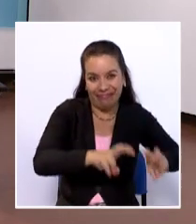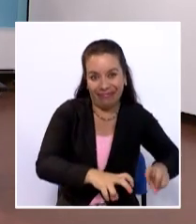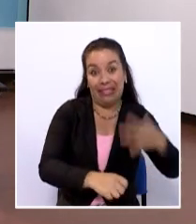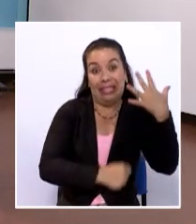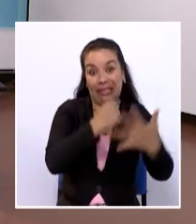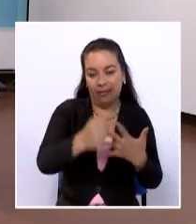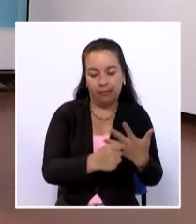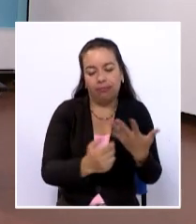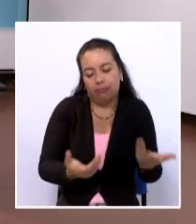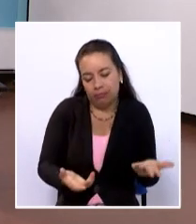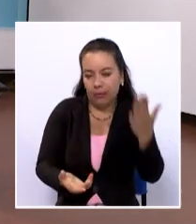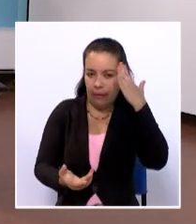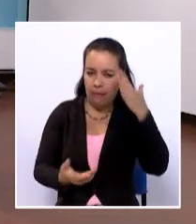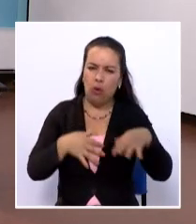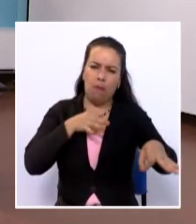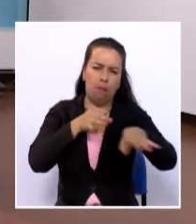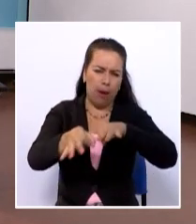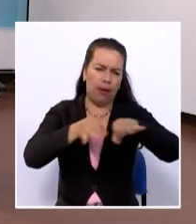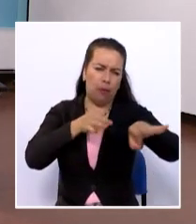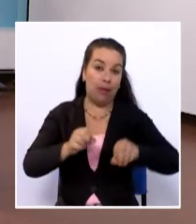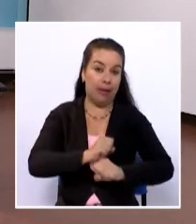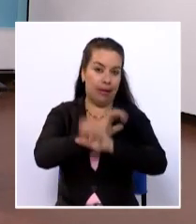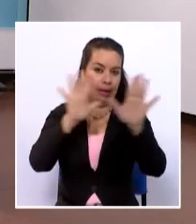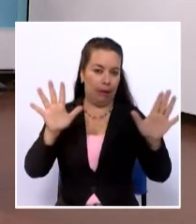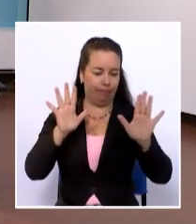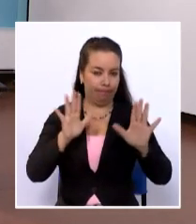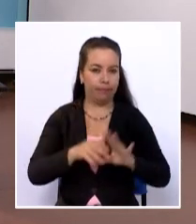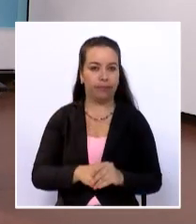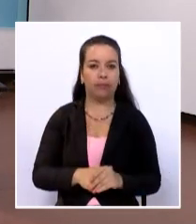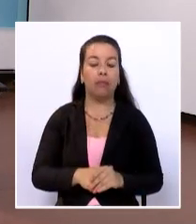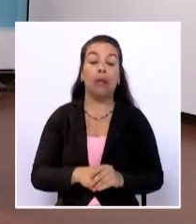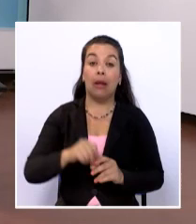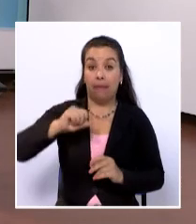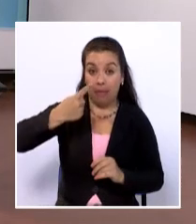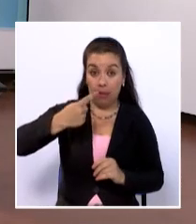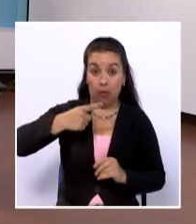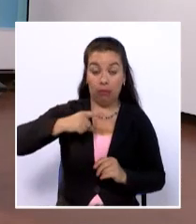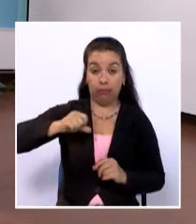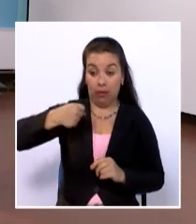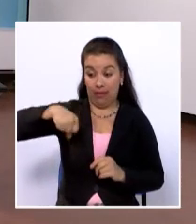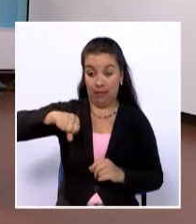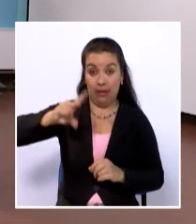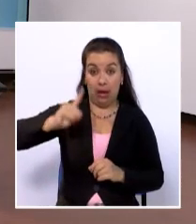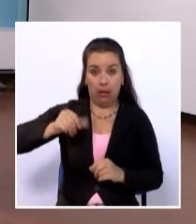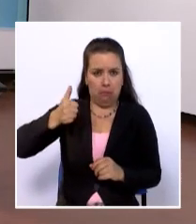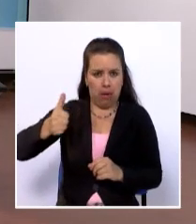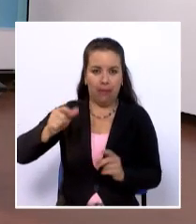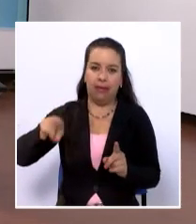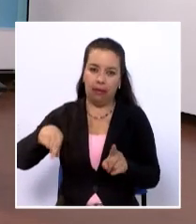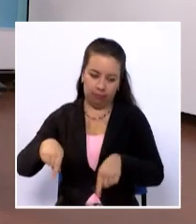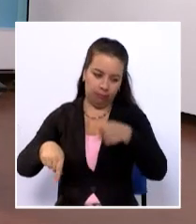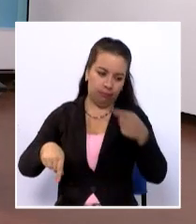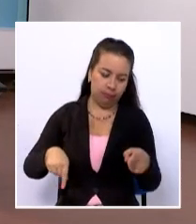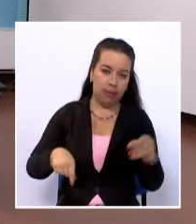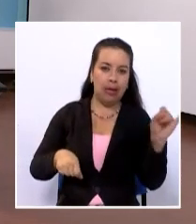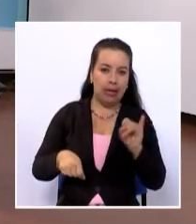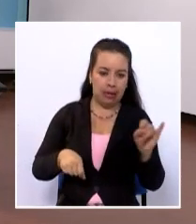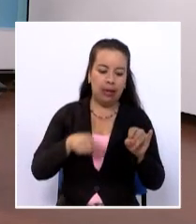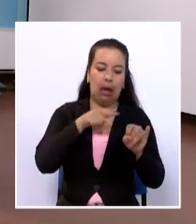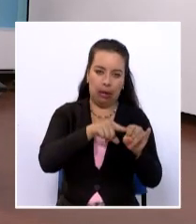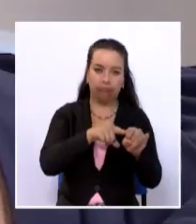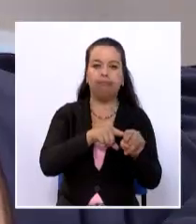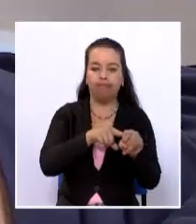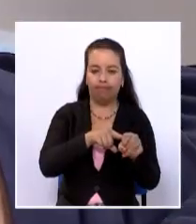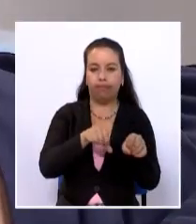dinámico posible primero vamos a evaluar la rodilla que no tiene patología que no tiene alteraciones y luego vamos a pasar a ver la rodilla con